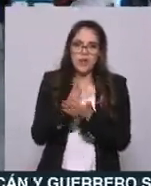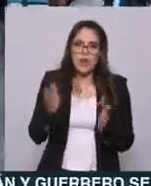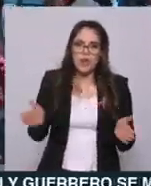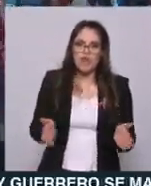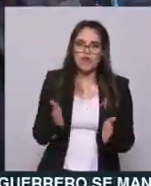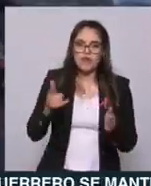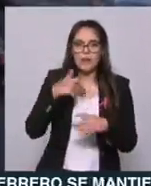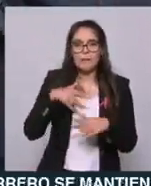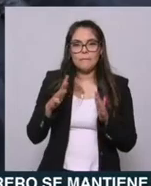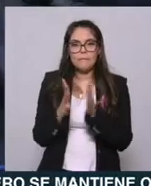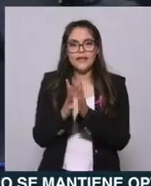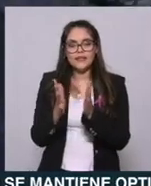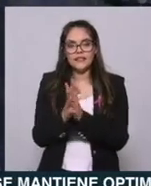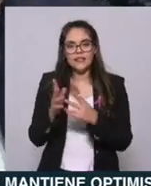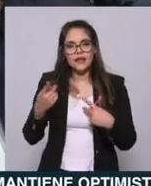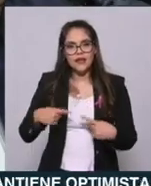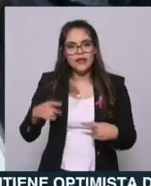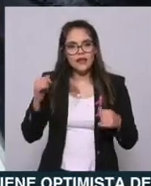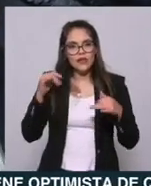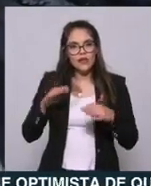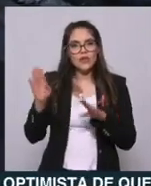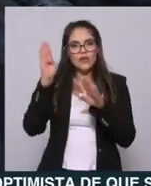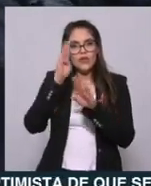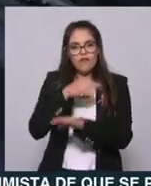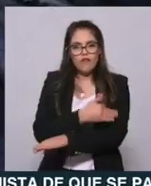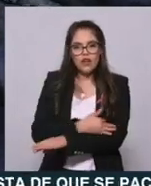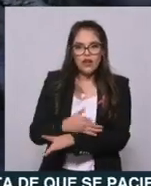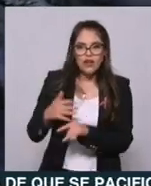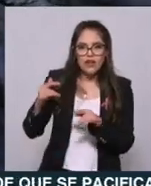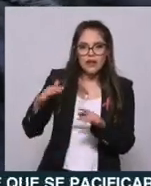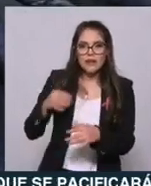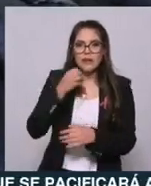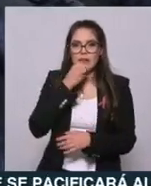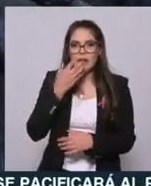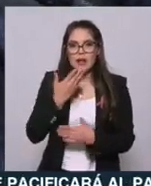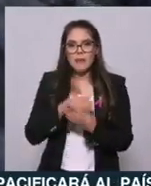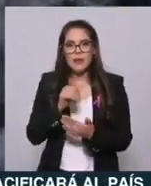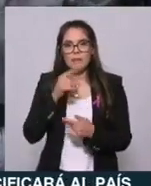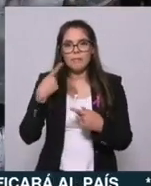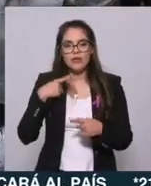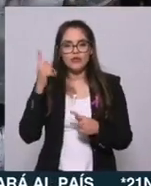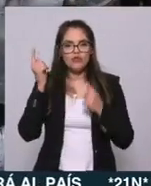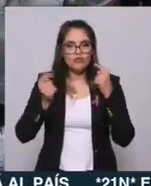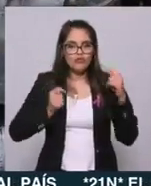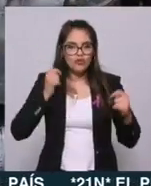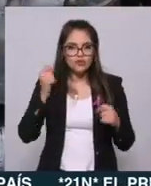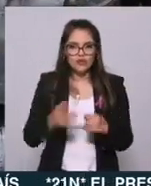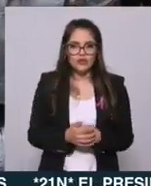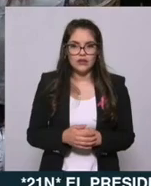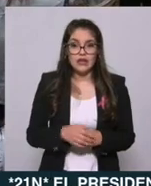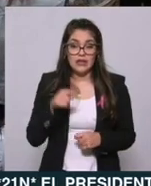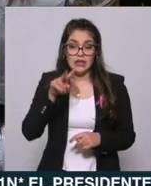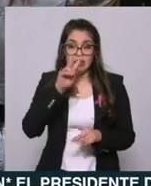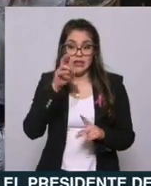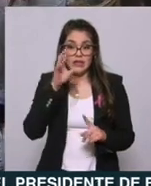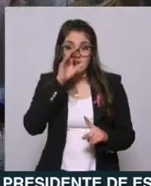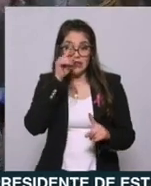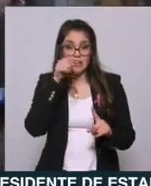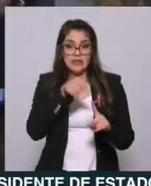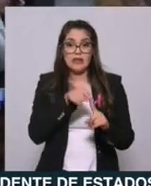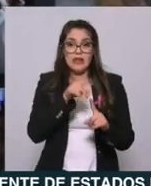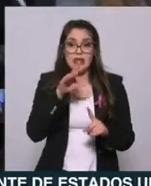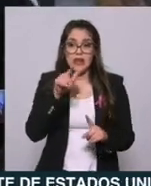la participación ciudadana, la convivencia familiar de los asistentes y turistas. Bajo este objetivo, Carlos